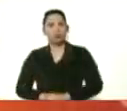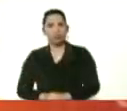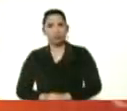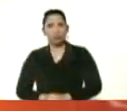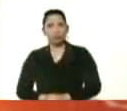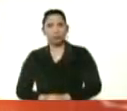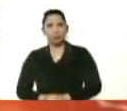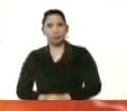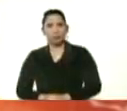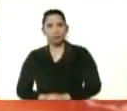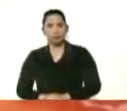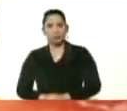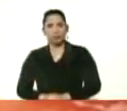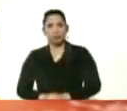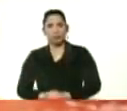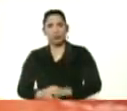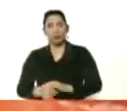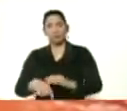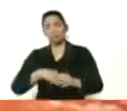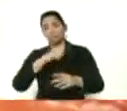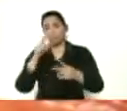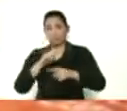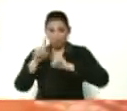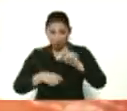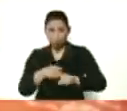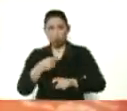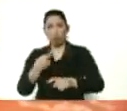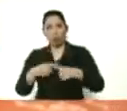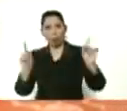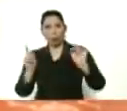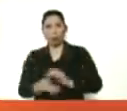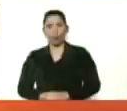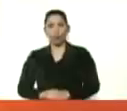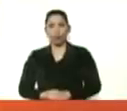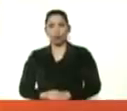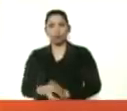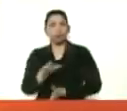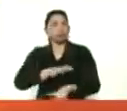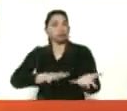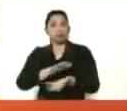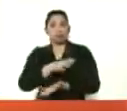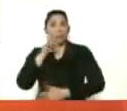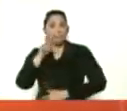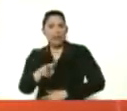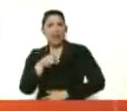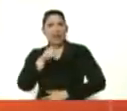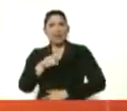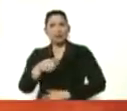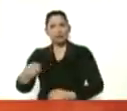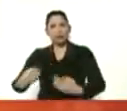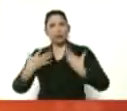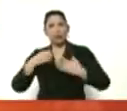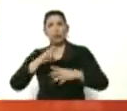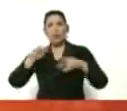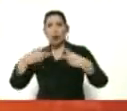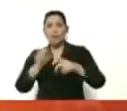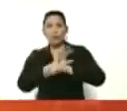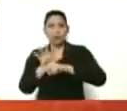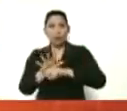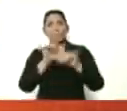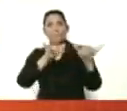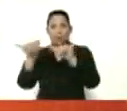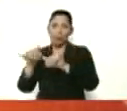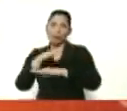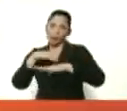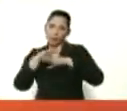Correcto. Próxima pregunta. ¿Qué riesgo le ves a una infección del nuevo coronavirus? Bueno, es la misma, pues,